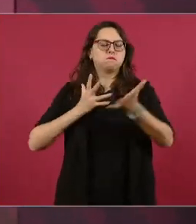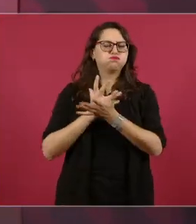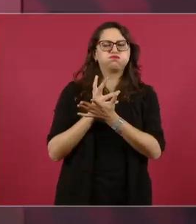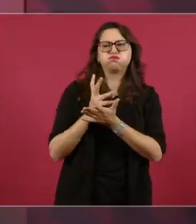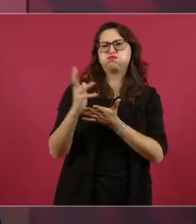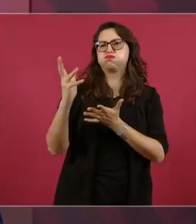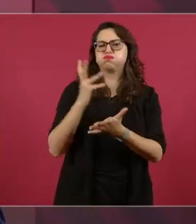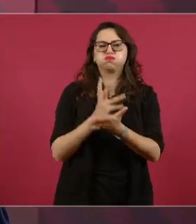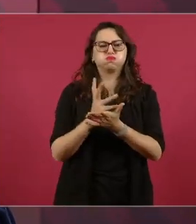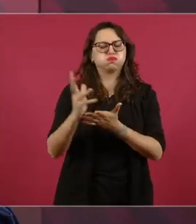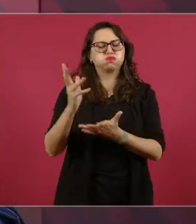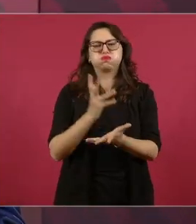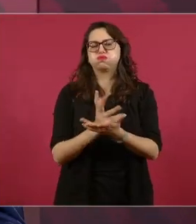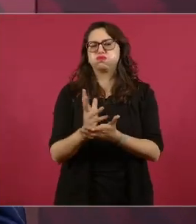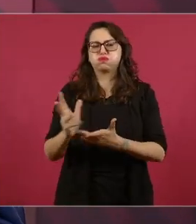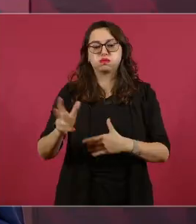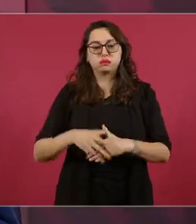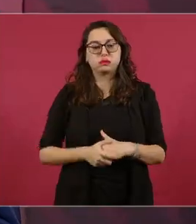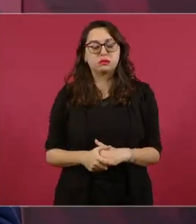Modo nota roja,